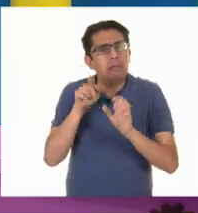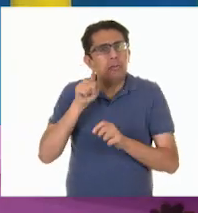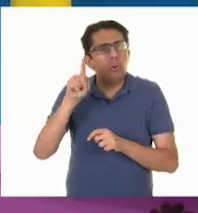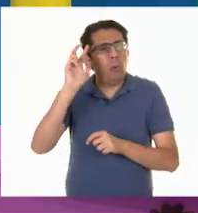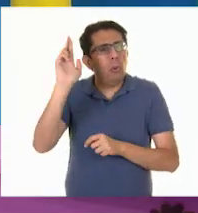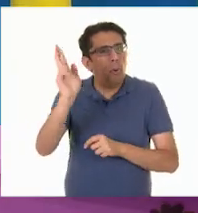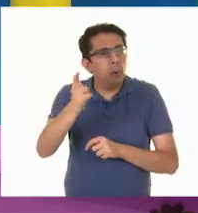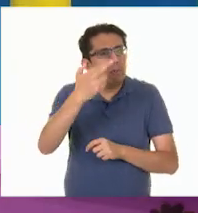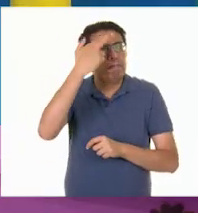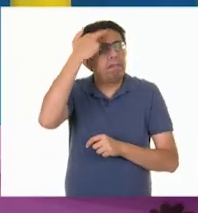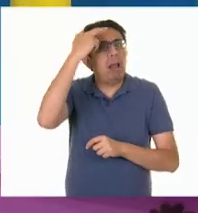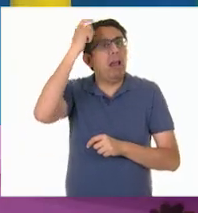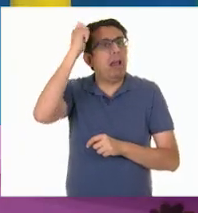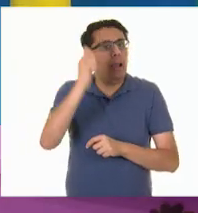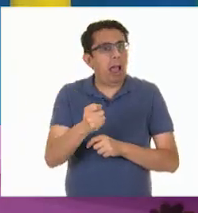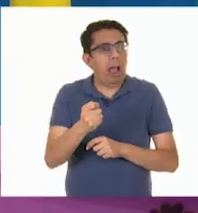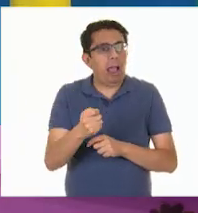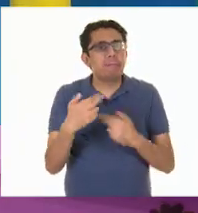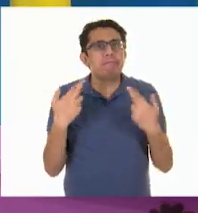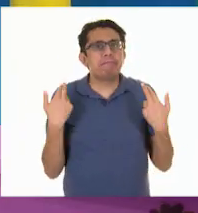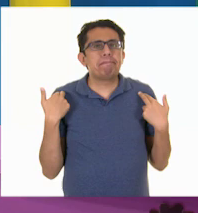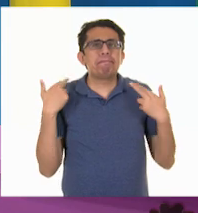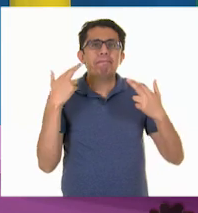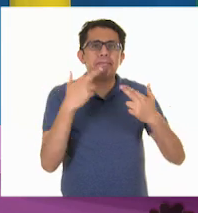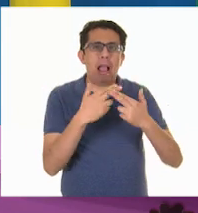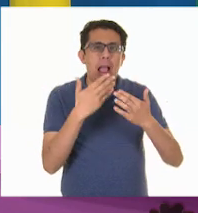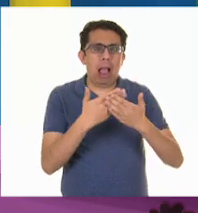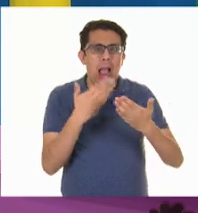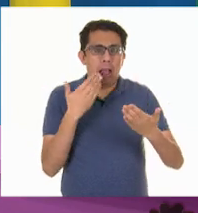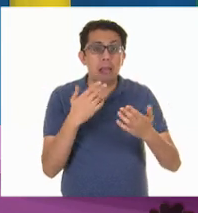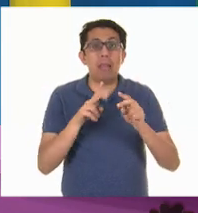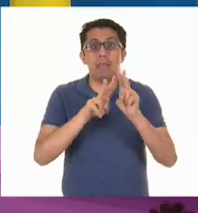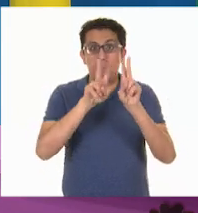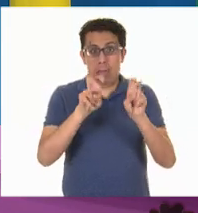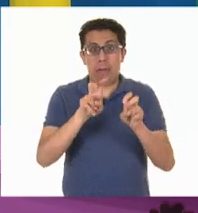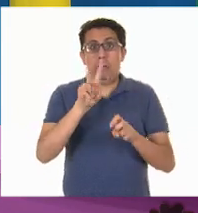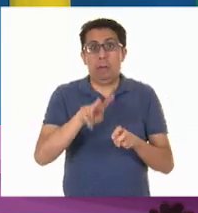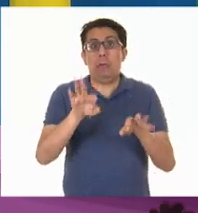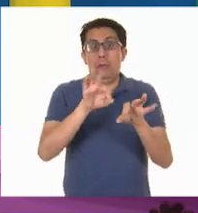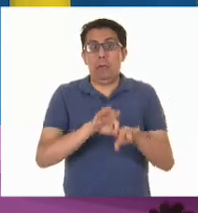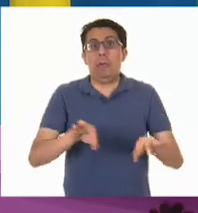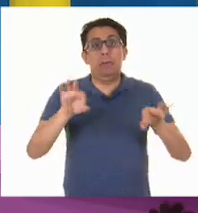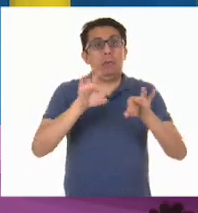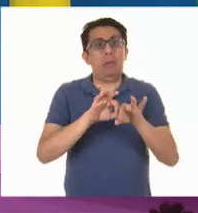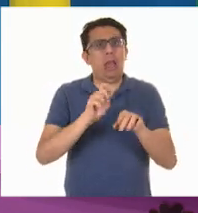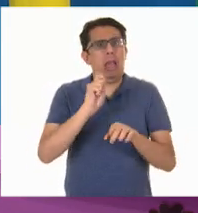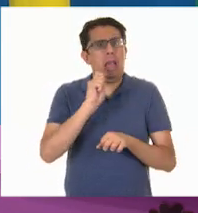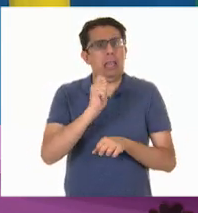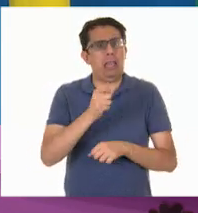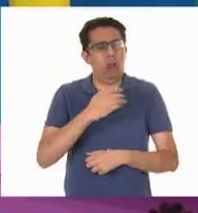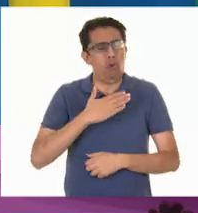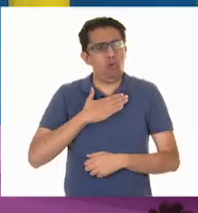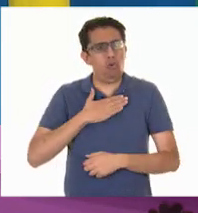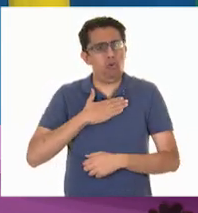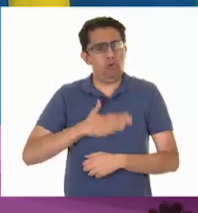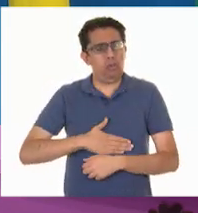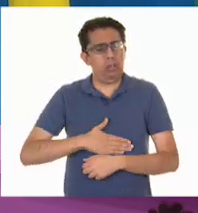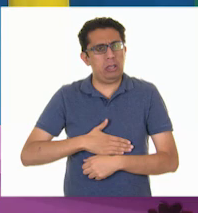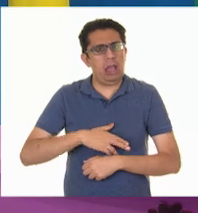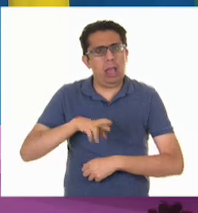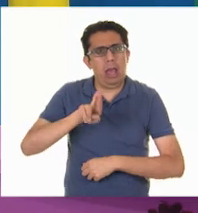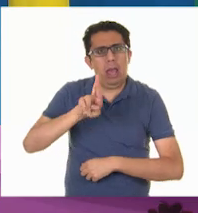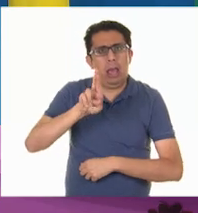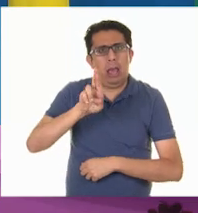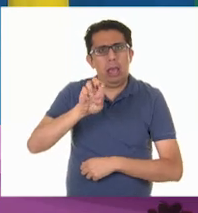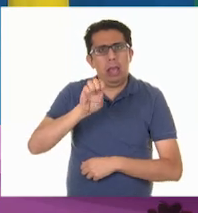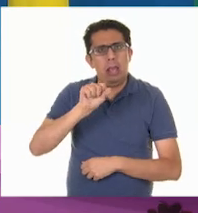maestra Erika, en clases pasadas estudiamos un tema muy importante. Identificar lo que es la justicia restaurativa y la relación